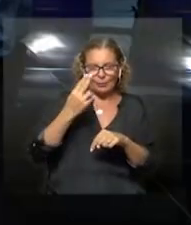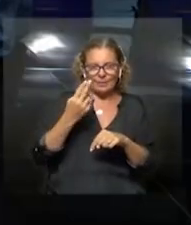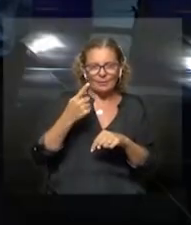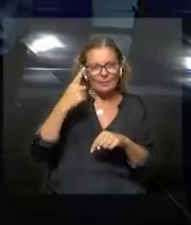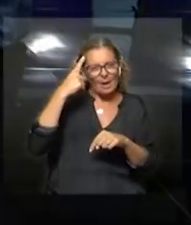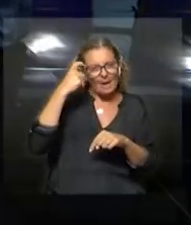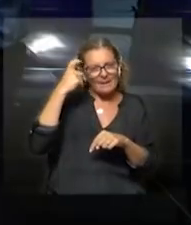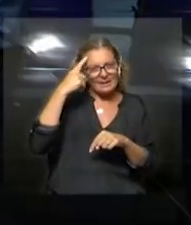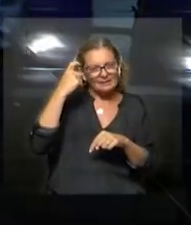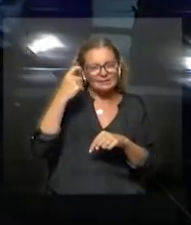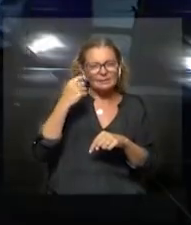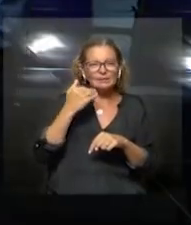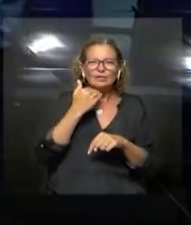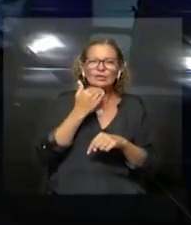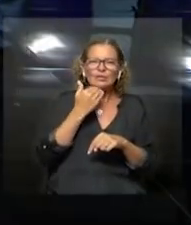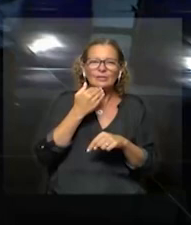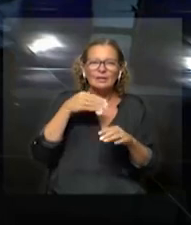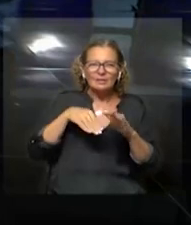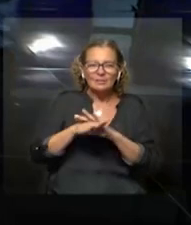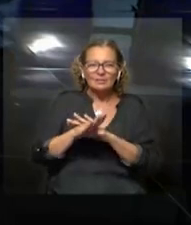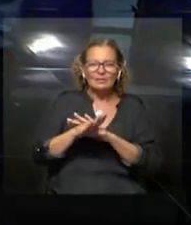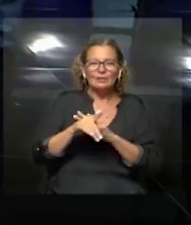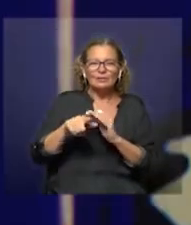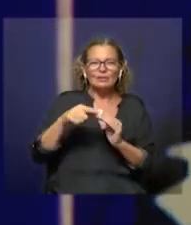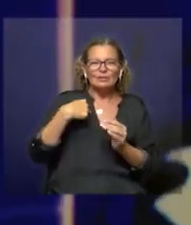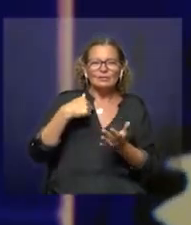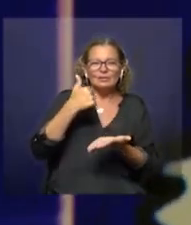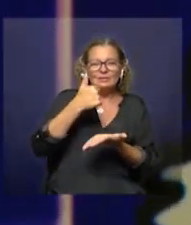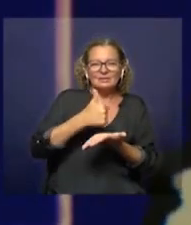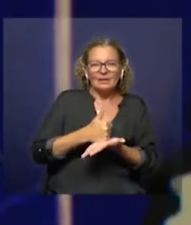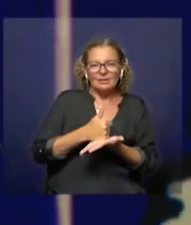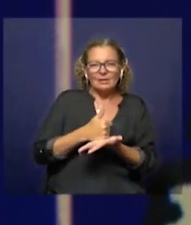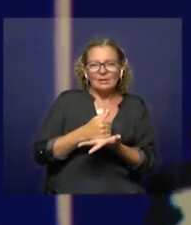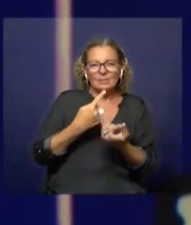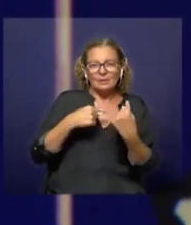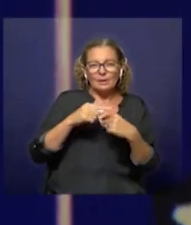esa experiencia y bueno no sé si encaje Yo he estado ahí